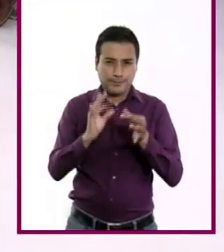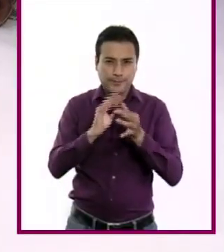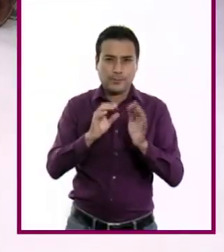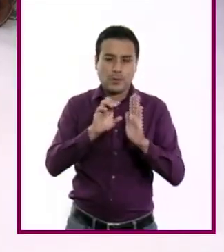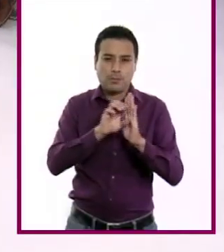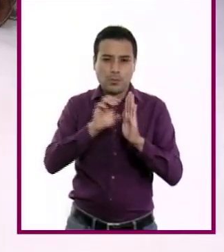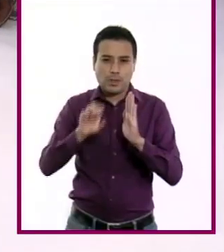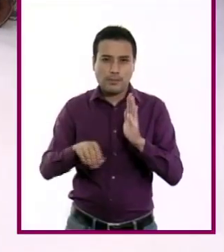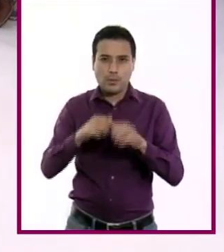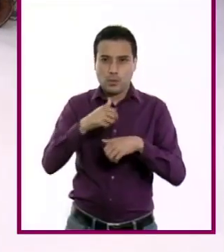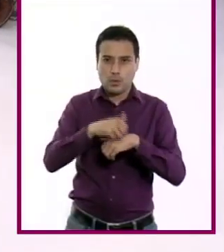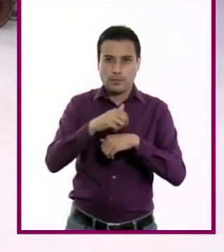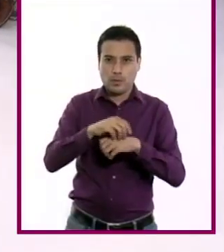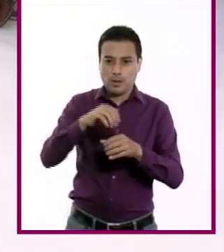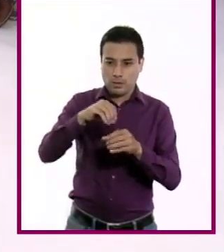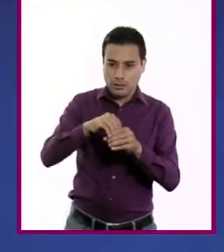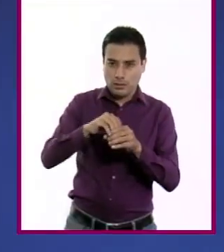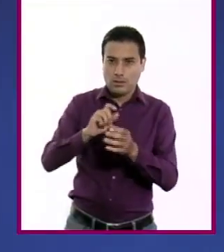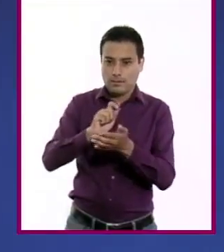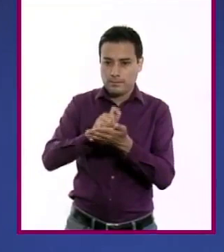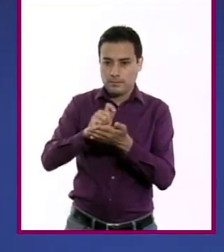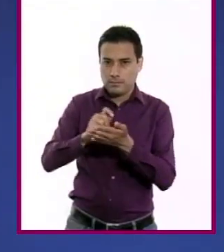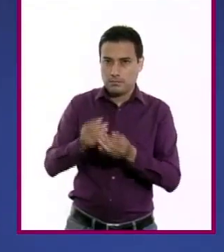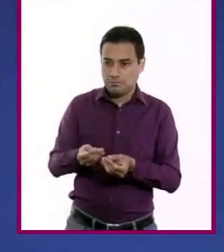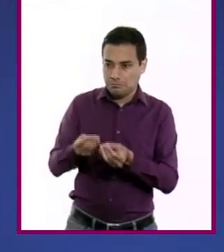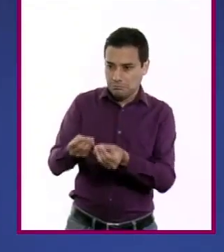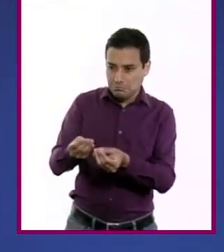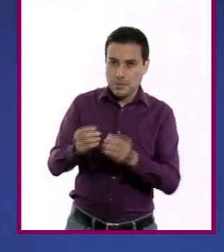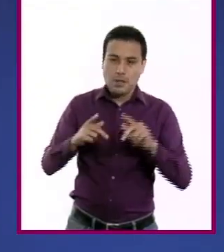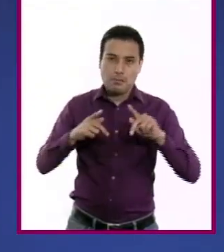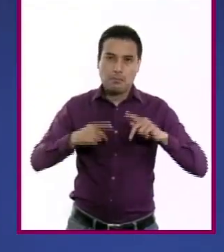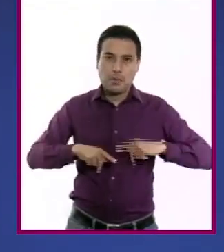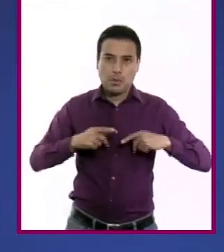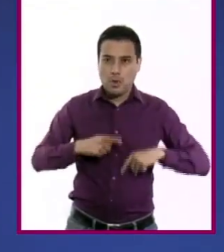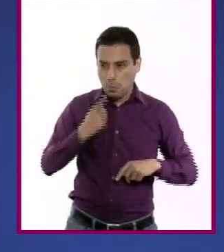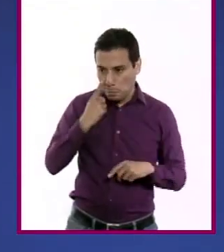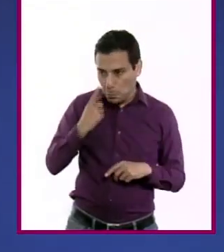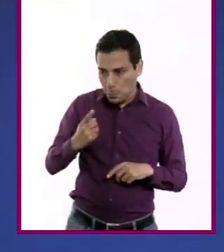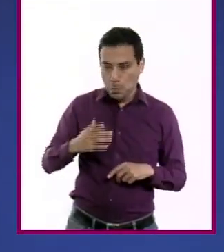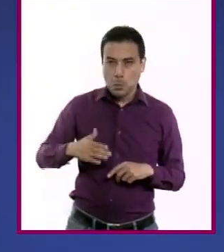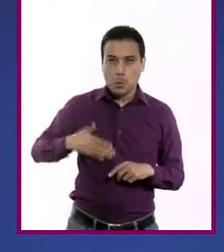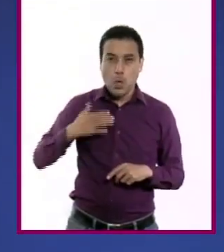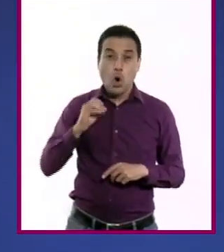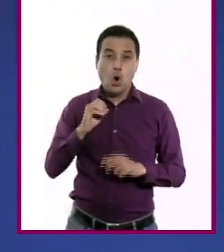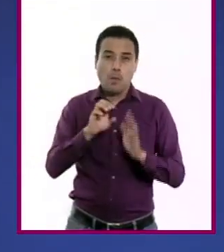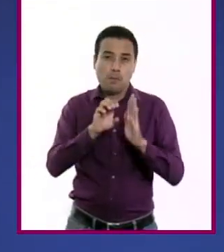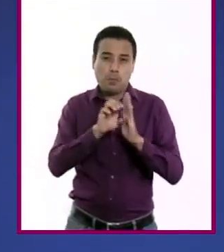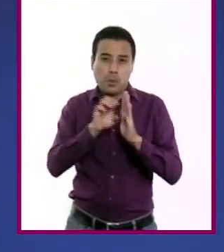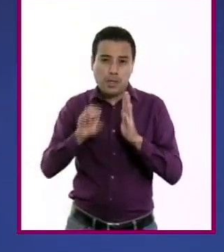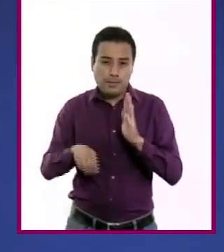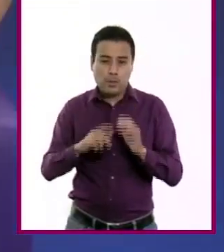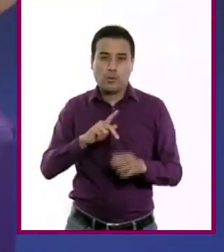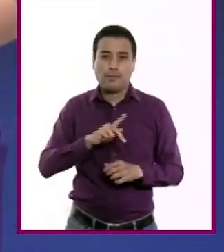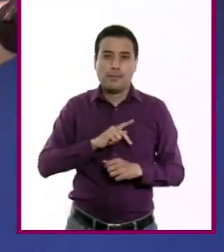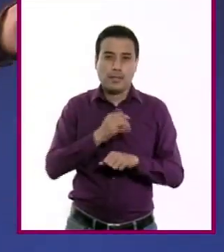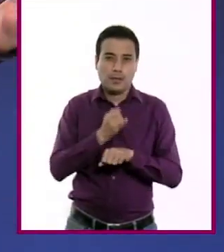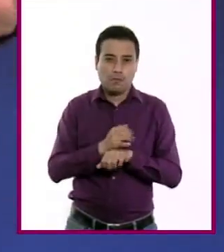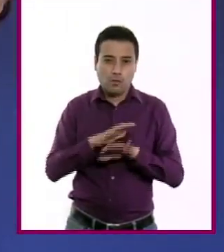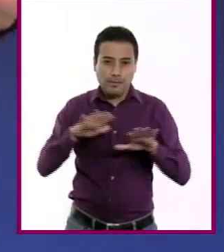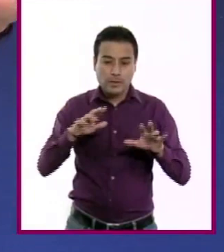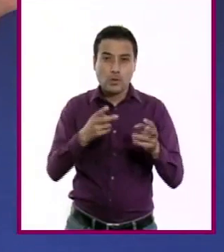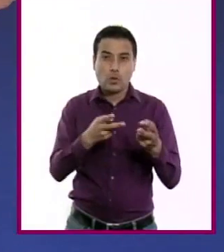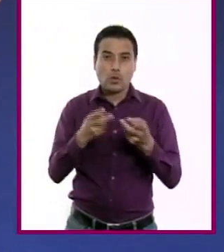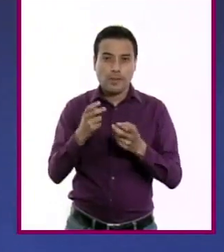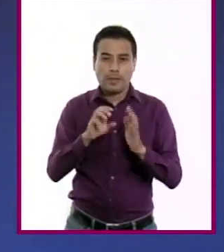ahí pegada, uh-huh, o directamente un hackeo en donde... encripten toda la información, que eso es secuestro de información. De claro, hecho. Virus,